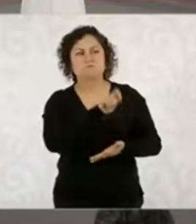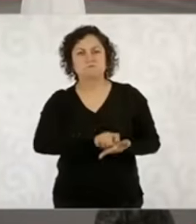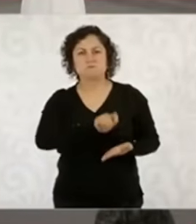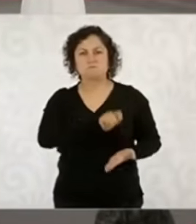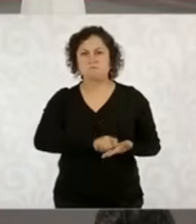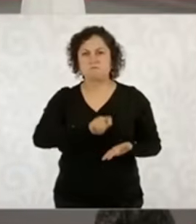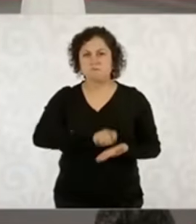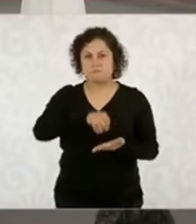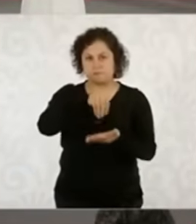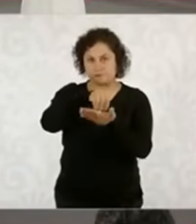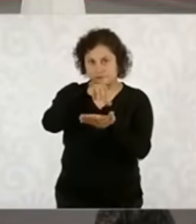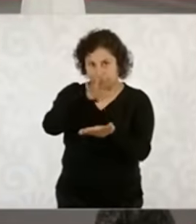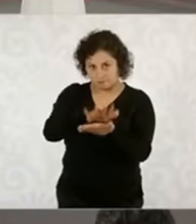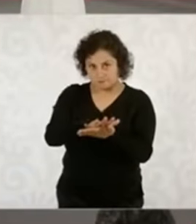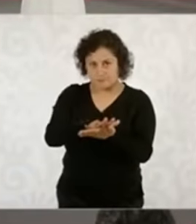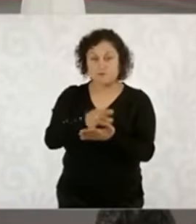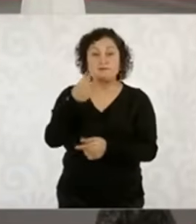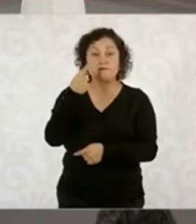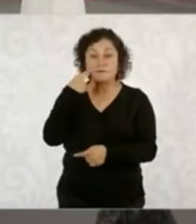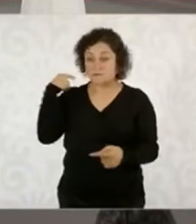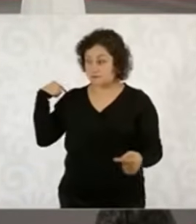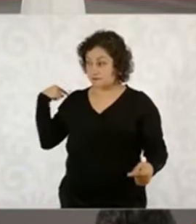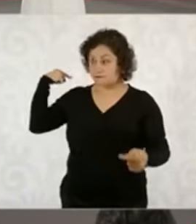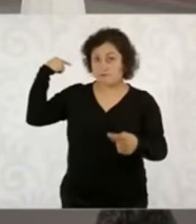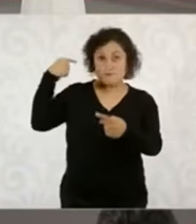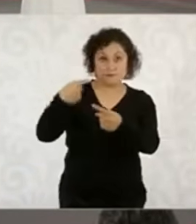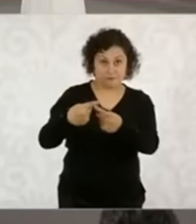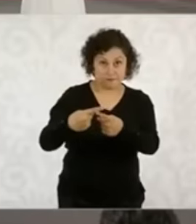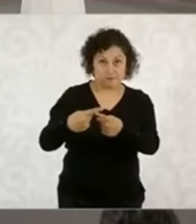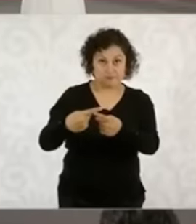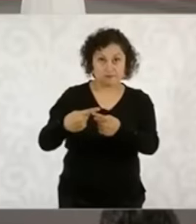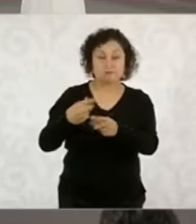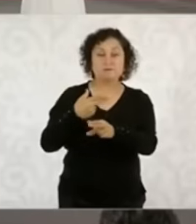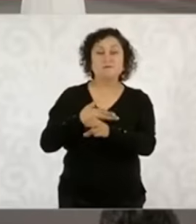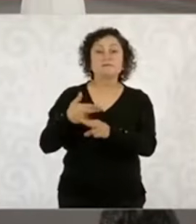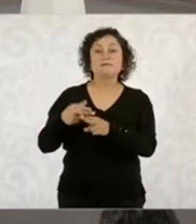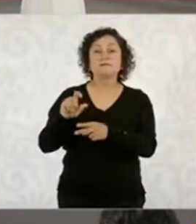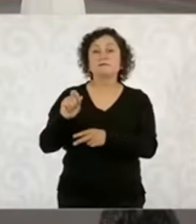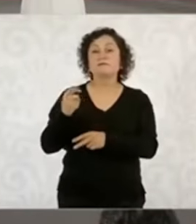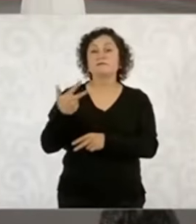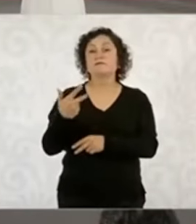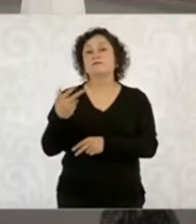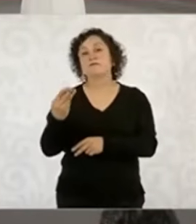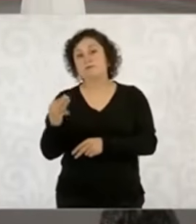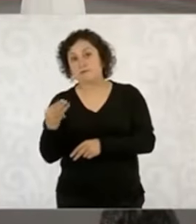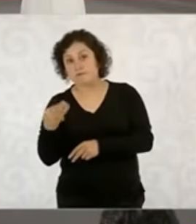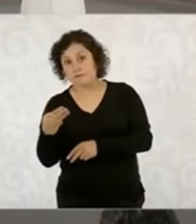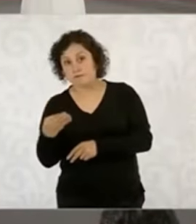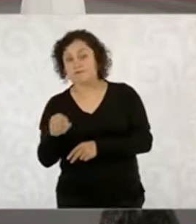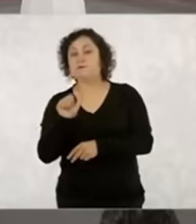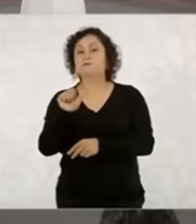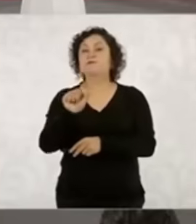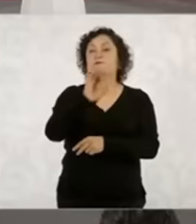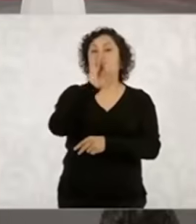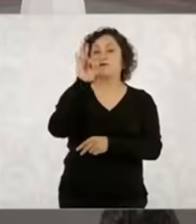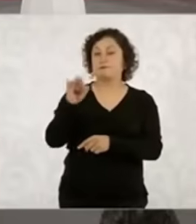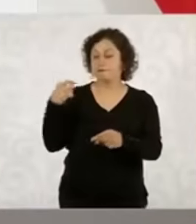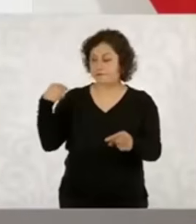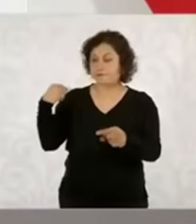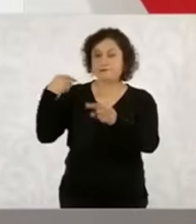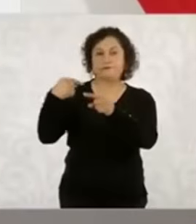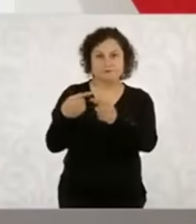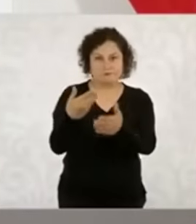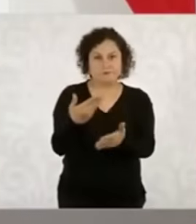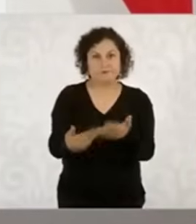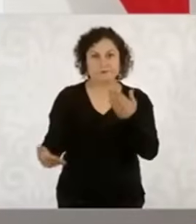día de hoy. Bueno, al 28 de mayo llevamos el 16%, ahora llevamos ya el